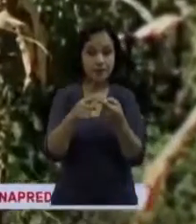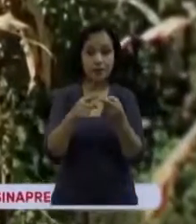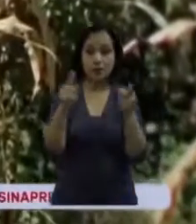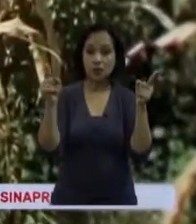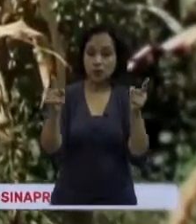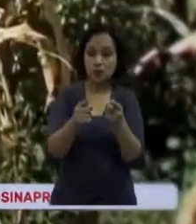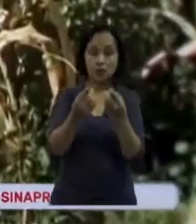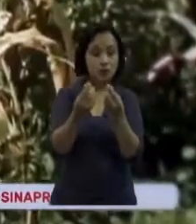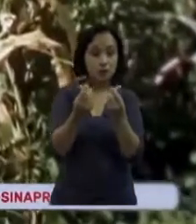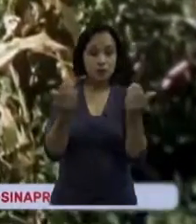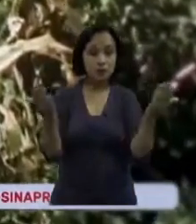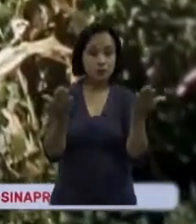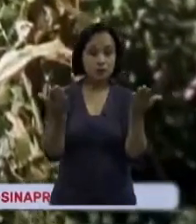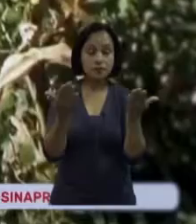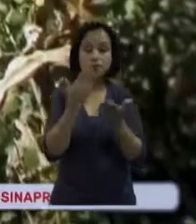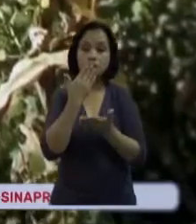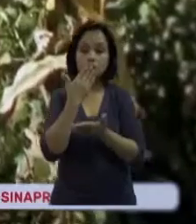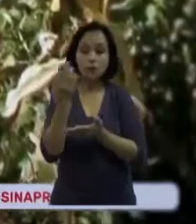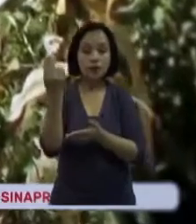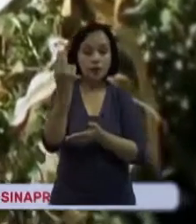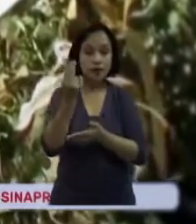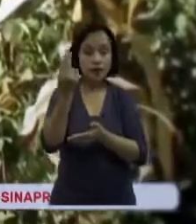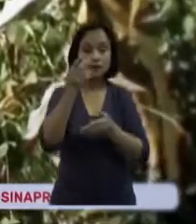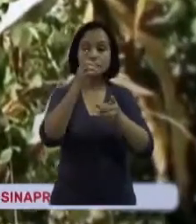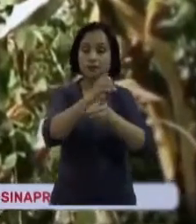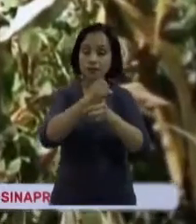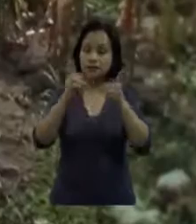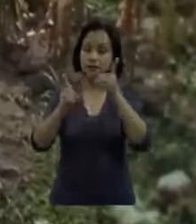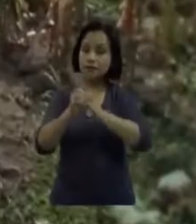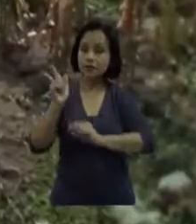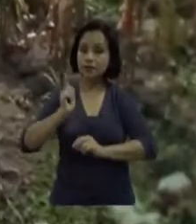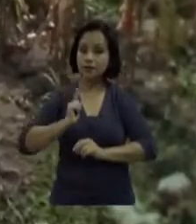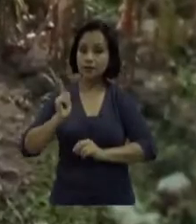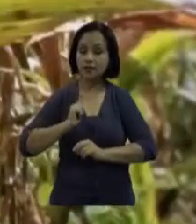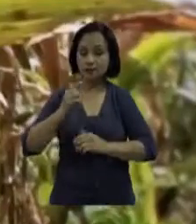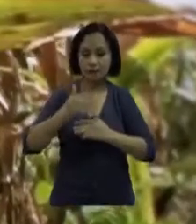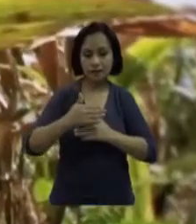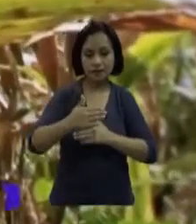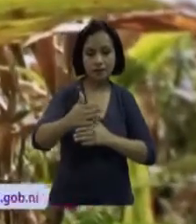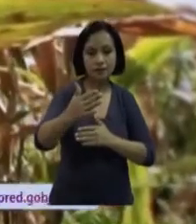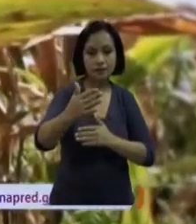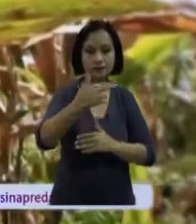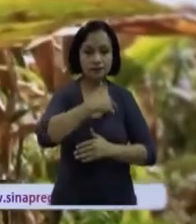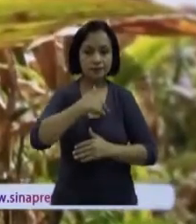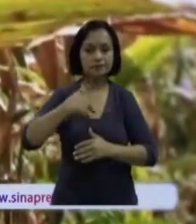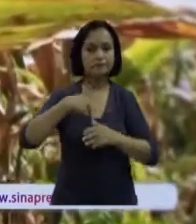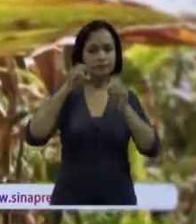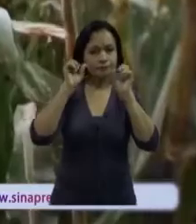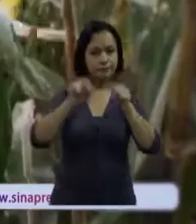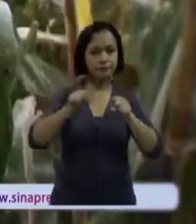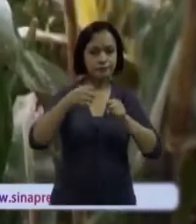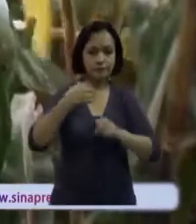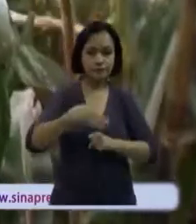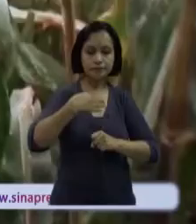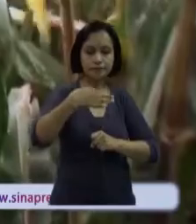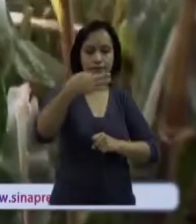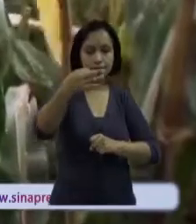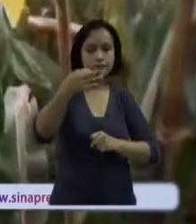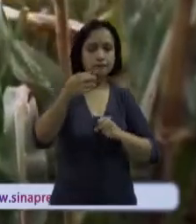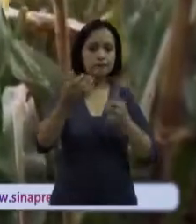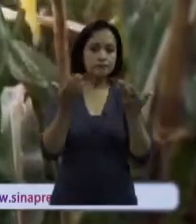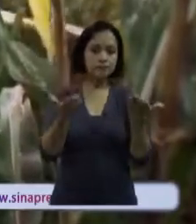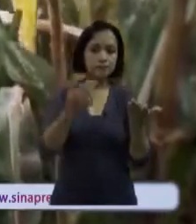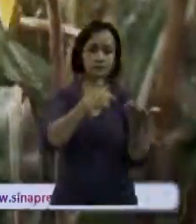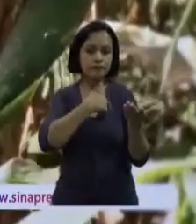la reducción de los rendimientos. Entonces, haciendo un buen uso, nosotros estamos garantizando que en el transcurso del tiempo nosotros le podamos dejar a